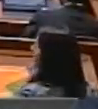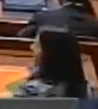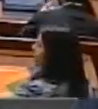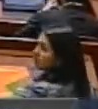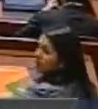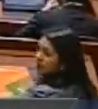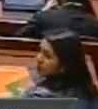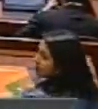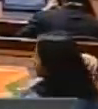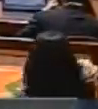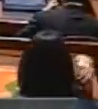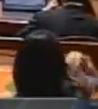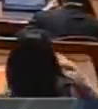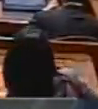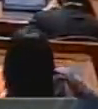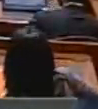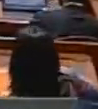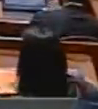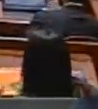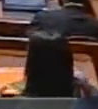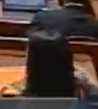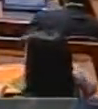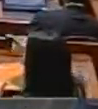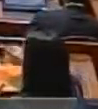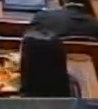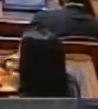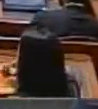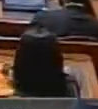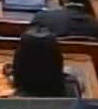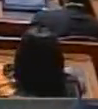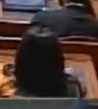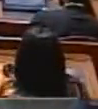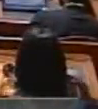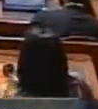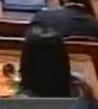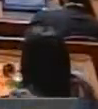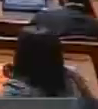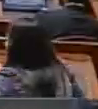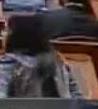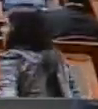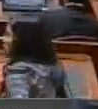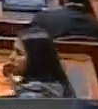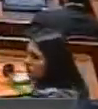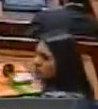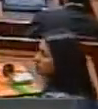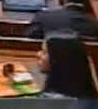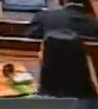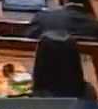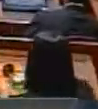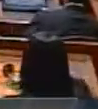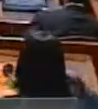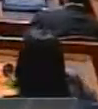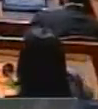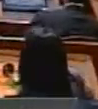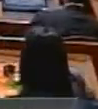presidente de la Comisión de Presupuesto y Cuenta General de la República, a cada uno de los señores expositores, al señor Jorge Iribarren, jefe de RENIEG,